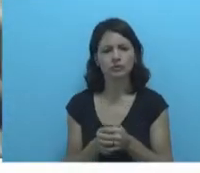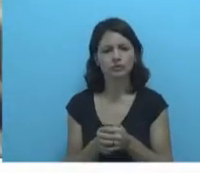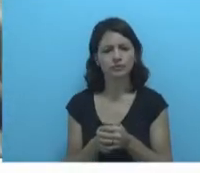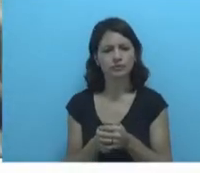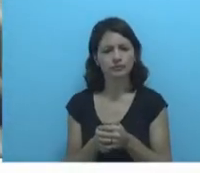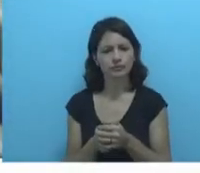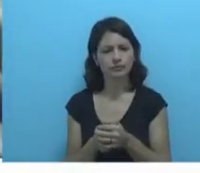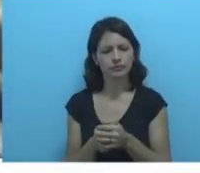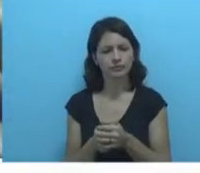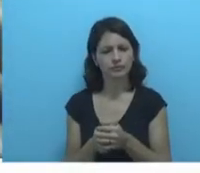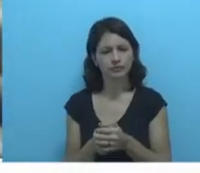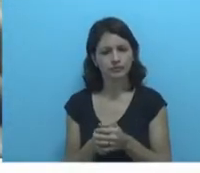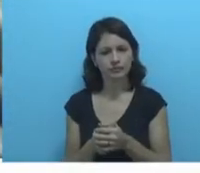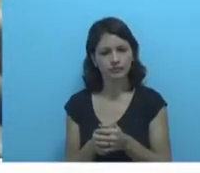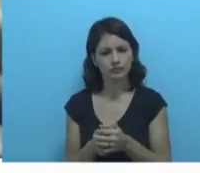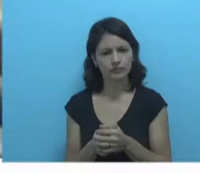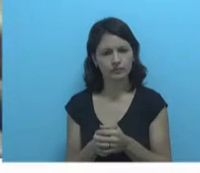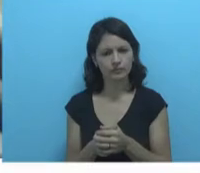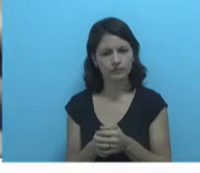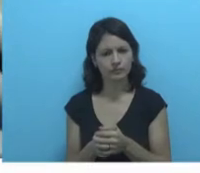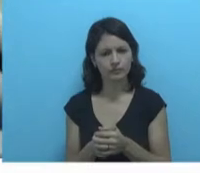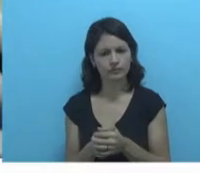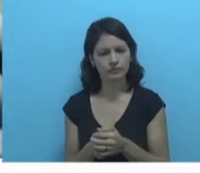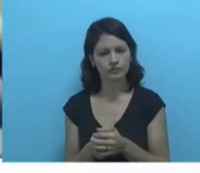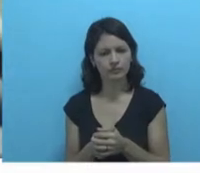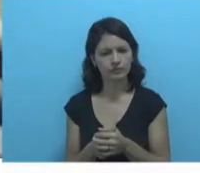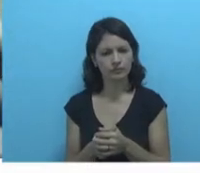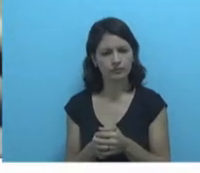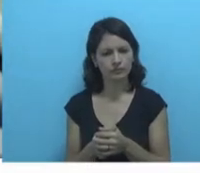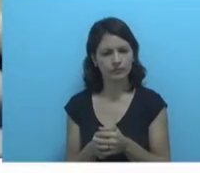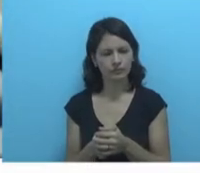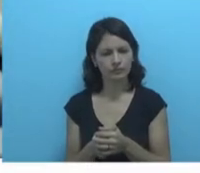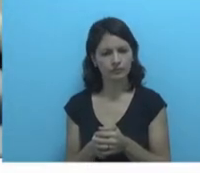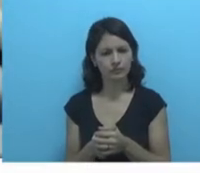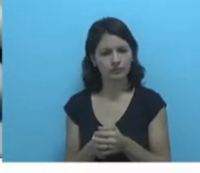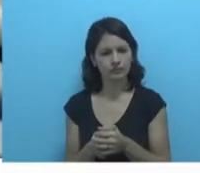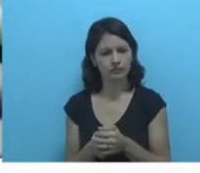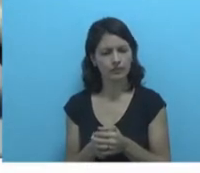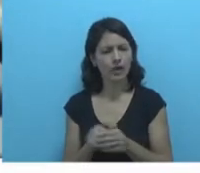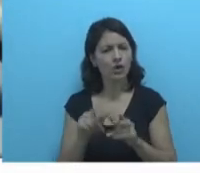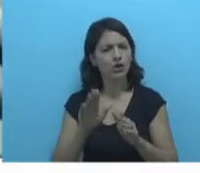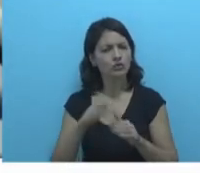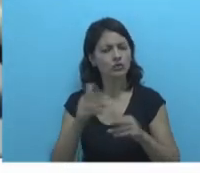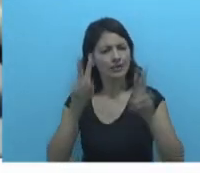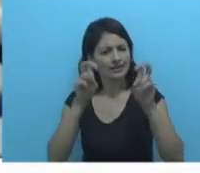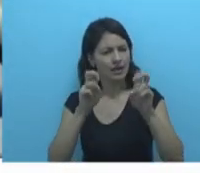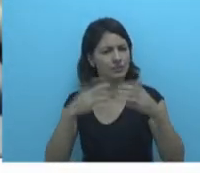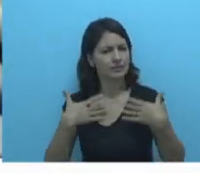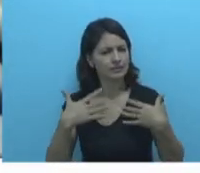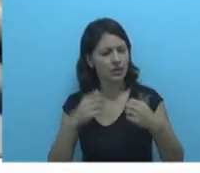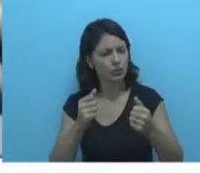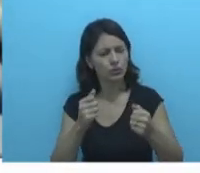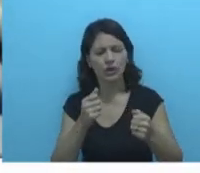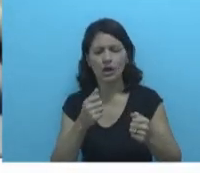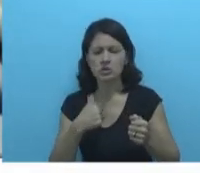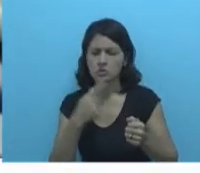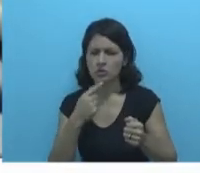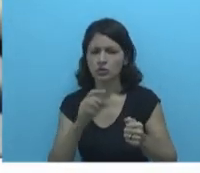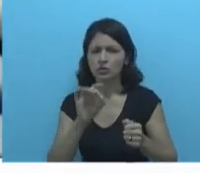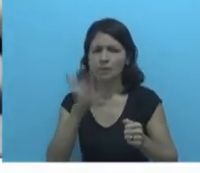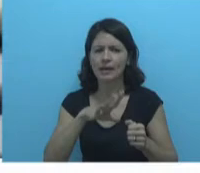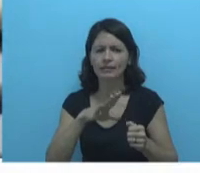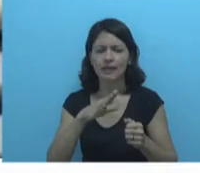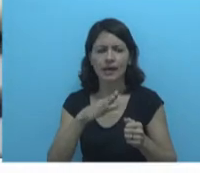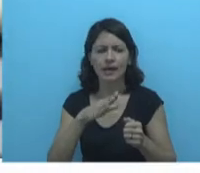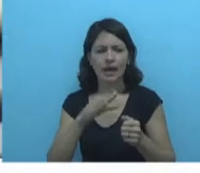otros compañeros en distintas exposiciones sobre distintos temas que tienen que ver con salud, digo que no solo el bono